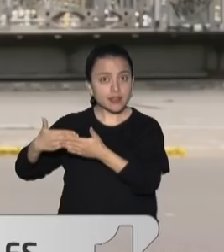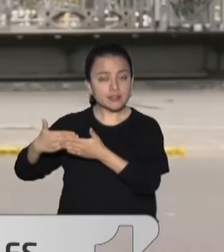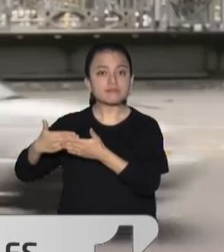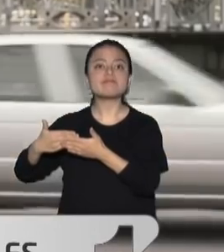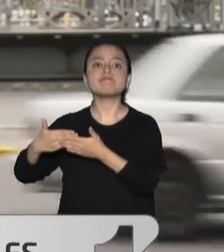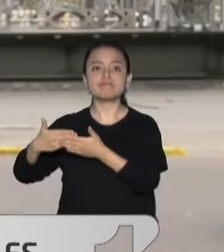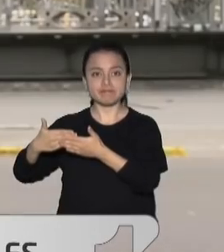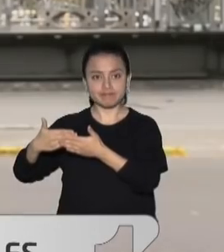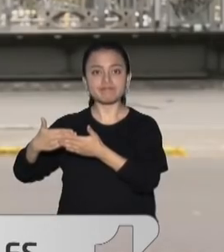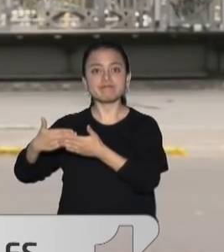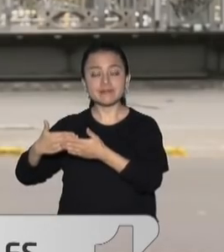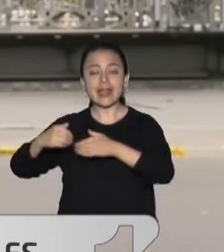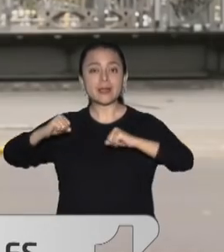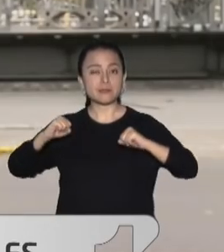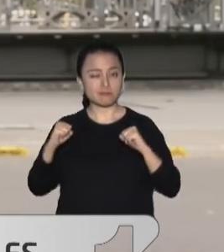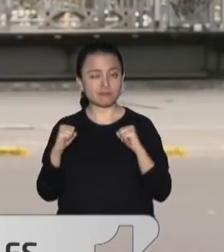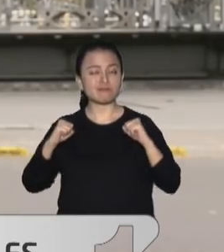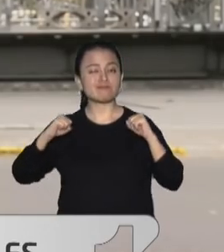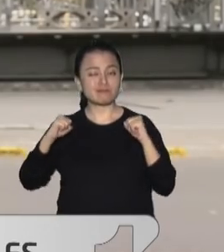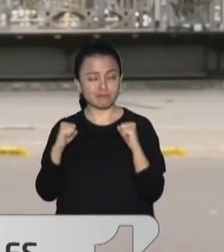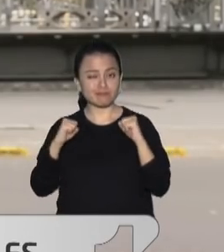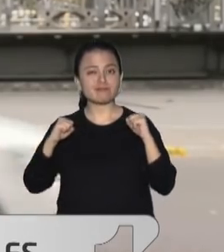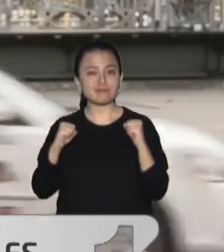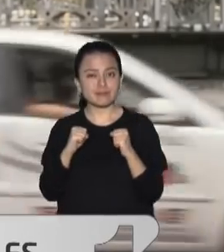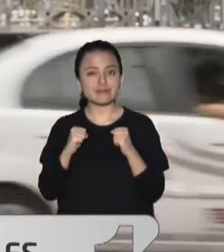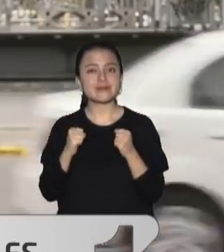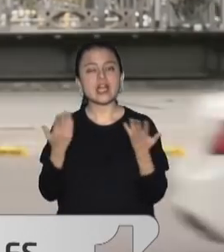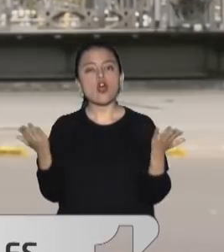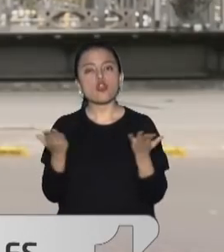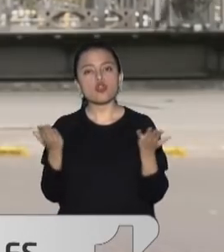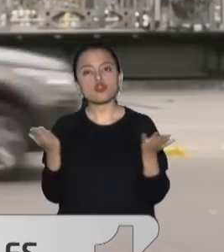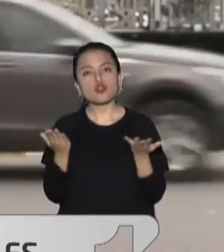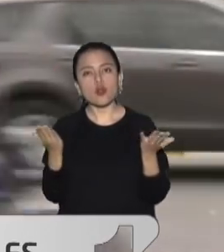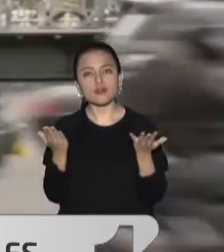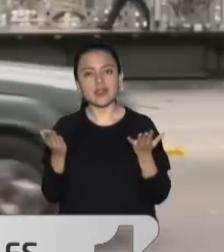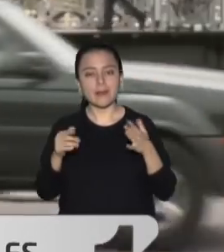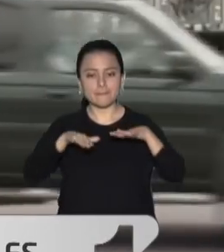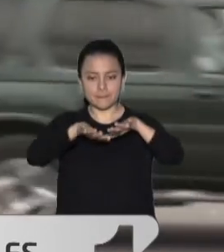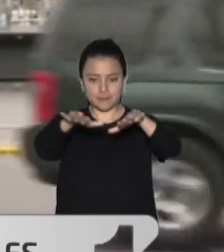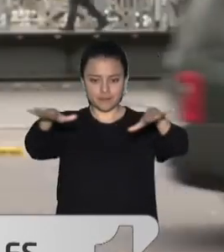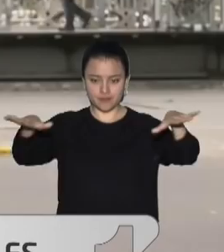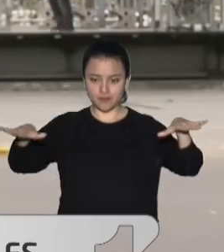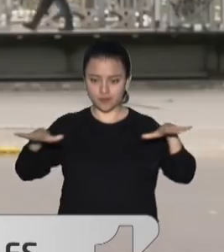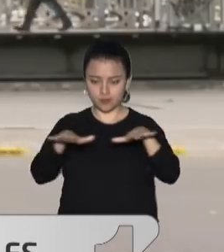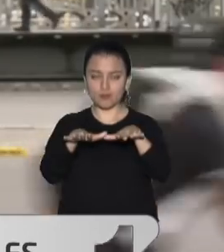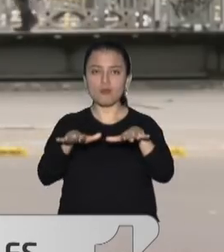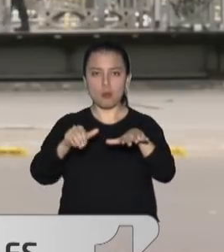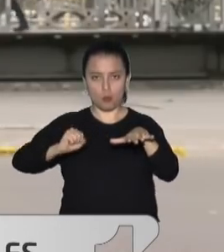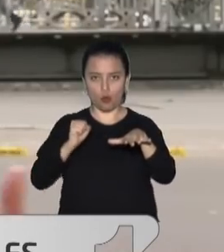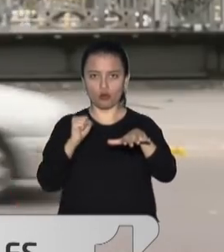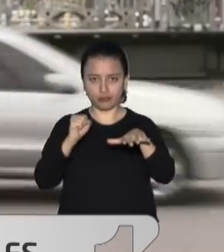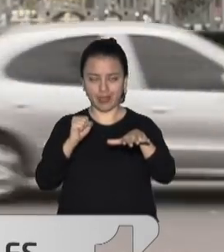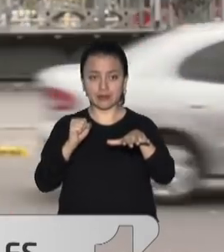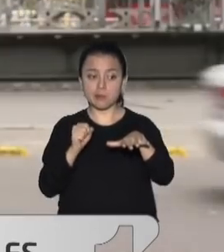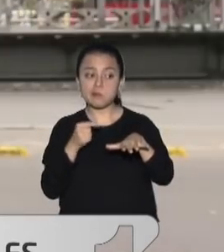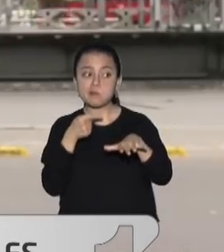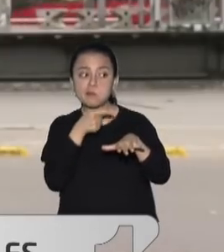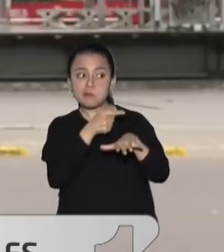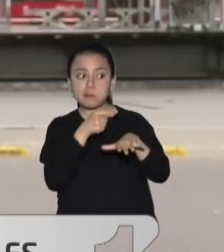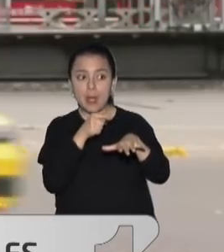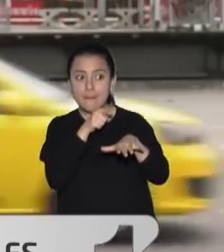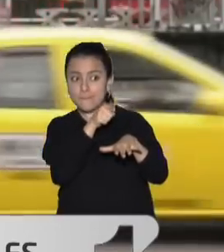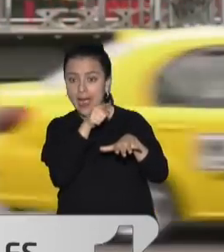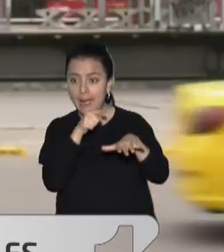la capital podrían registrarse bloqueos en el casco urbano, también en las venas viales del país, que aumentan